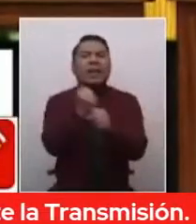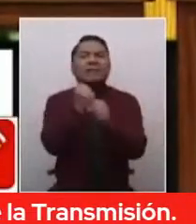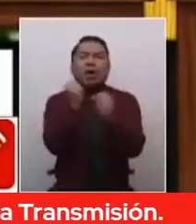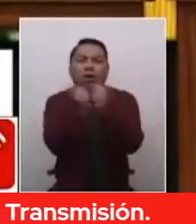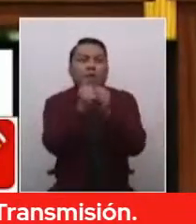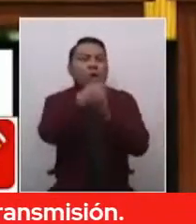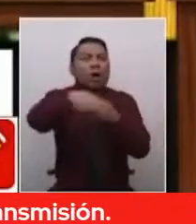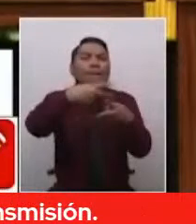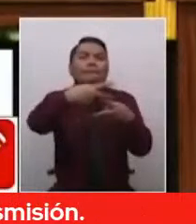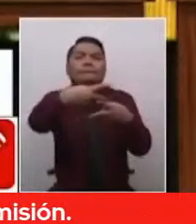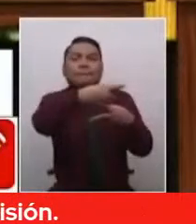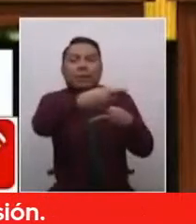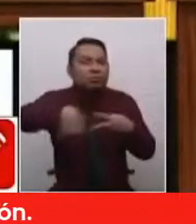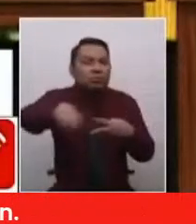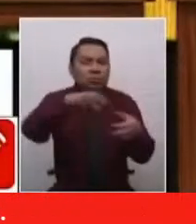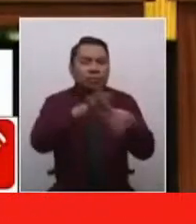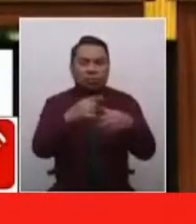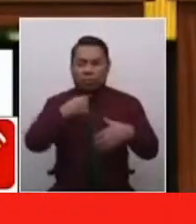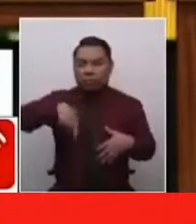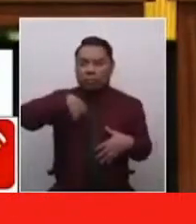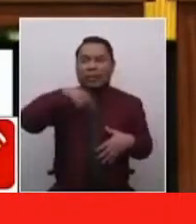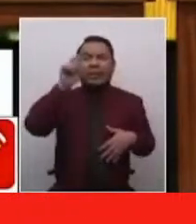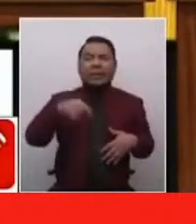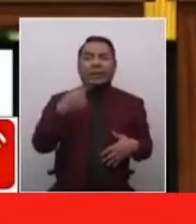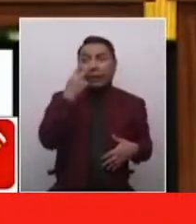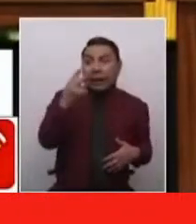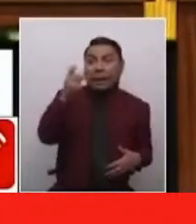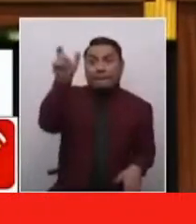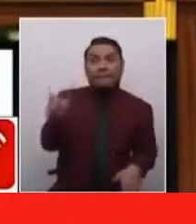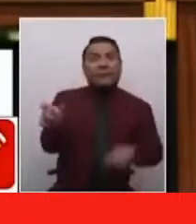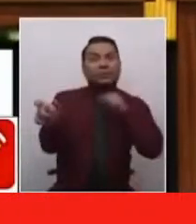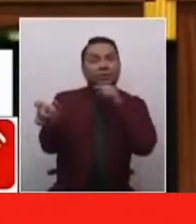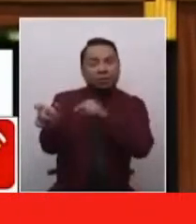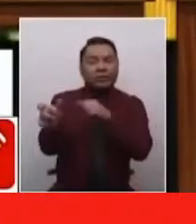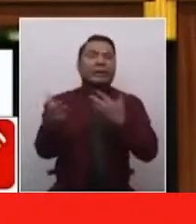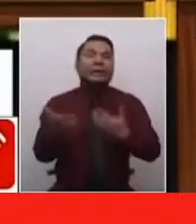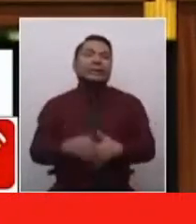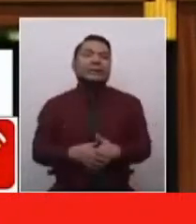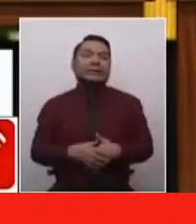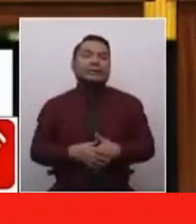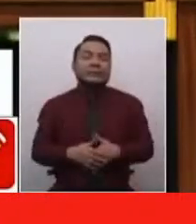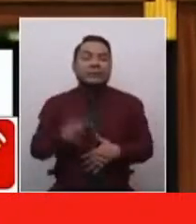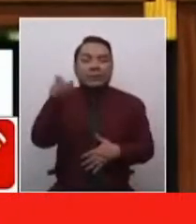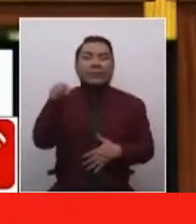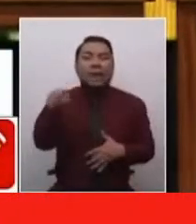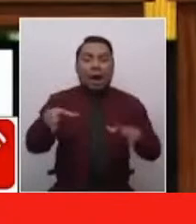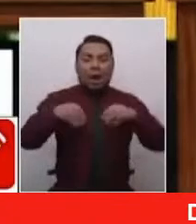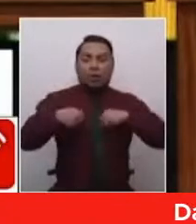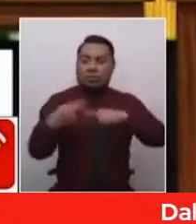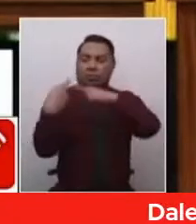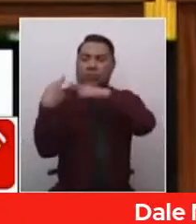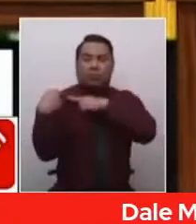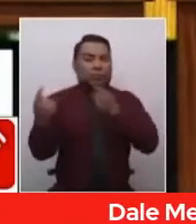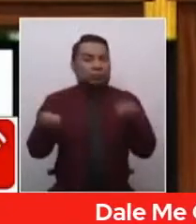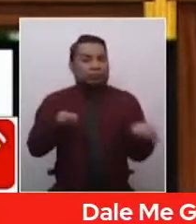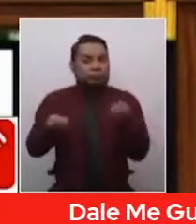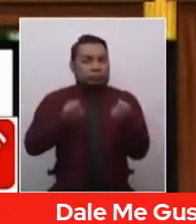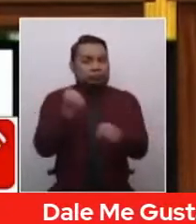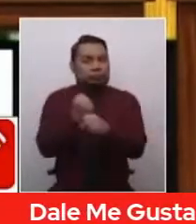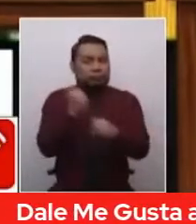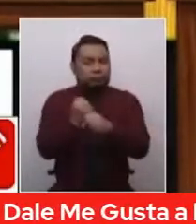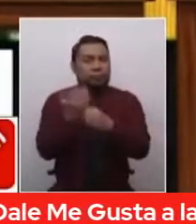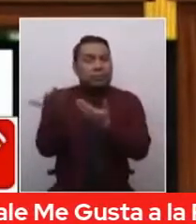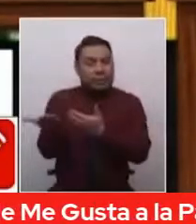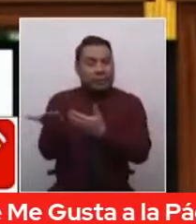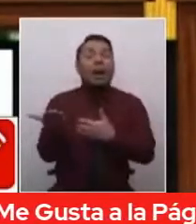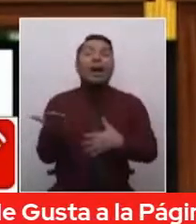vecinos, en todos y cada uno de nosotros, ven a una persona que va a asumir un cargo público. En